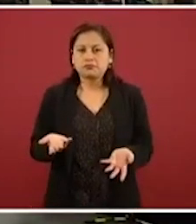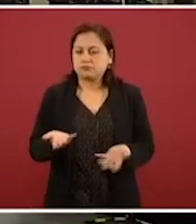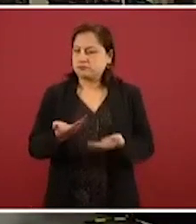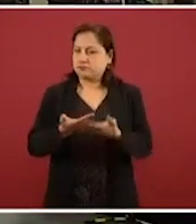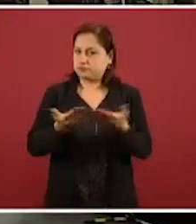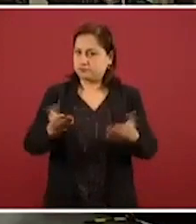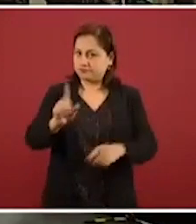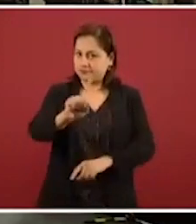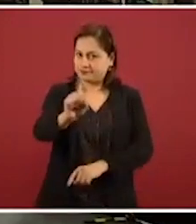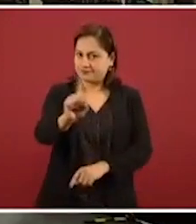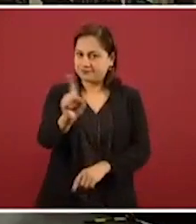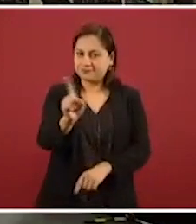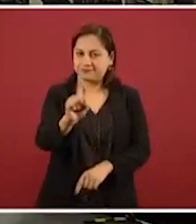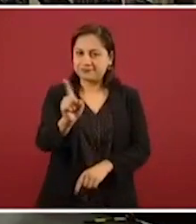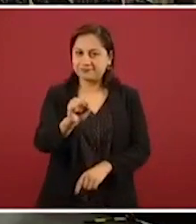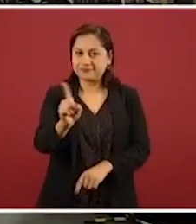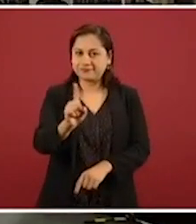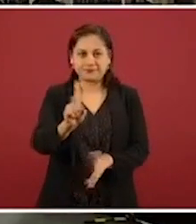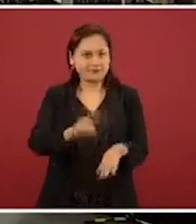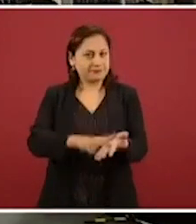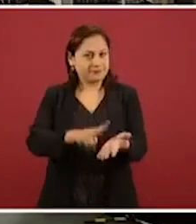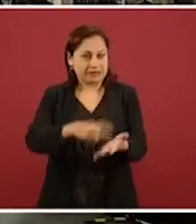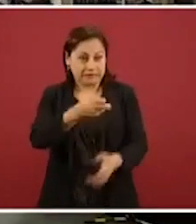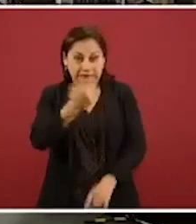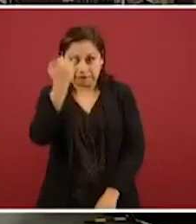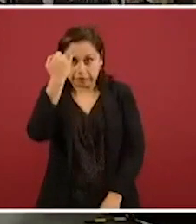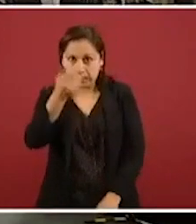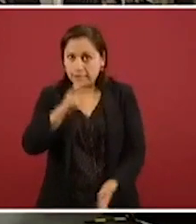Ahora no, no es válido.